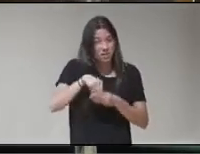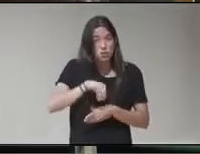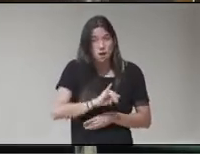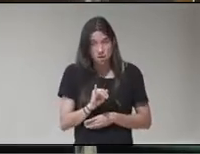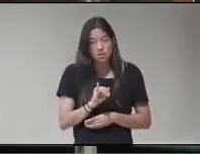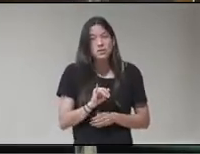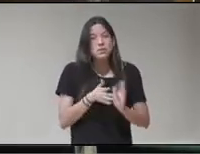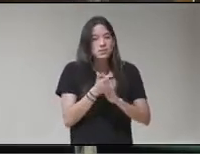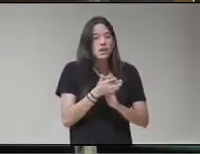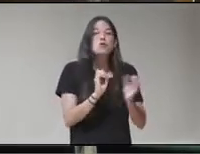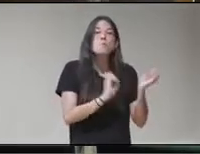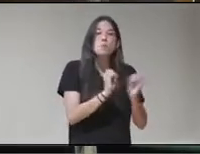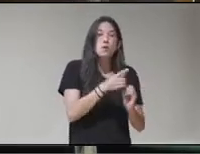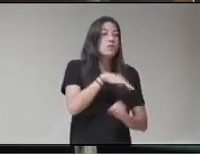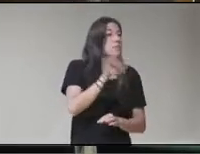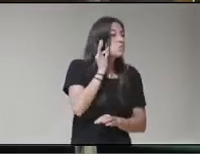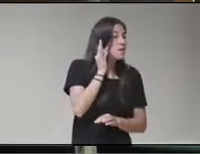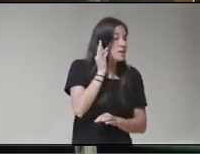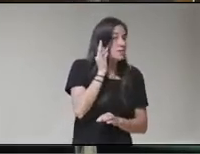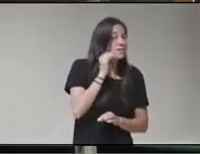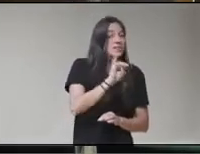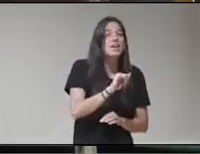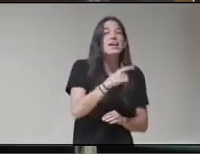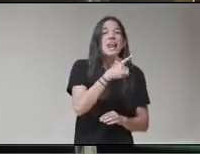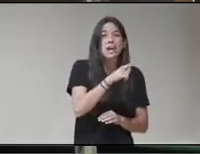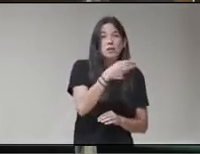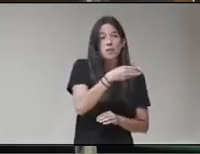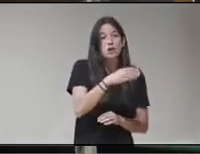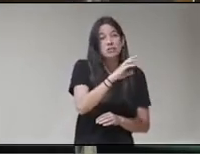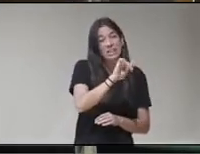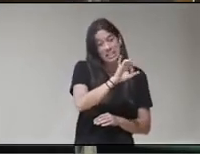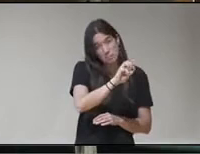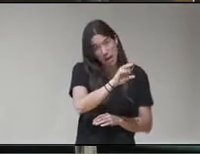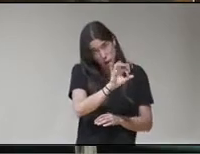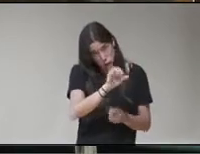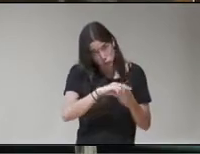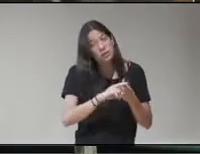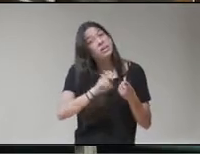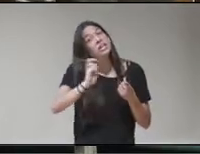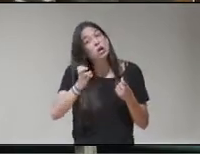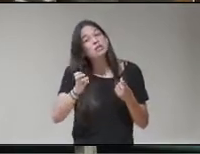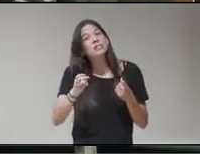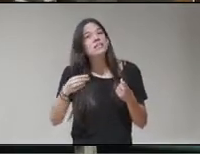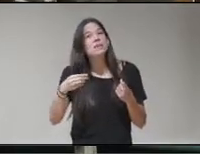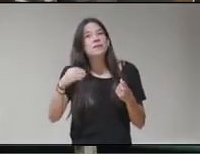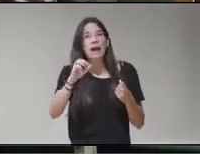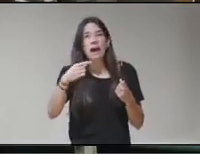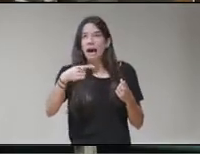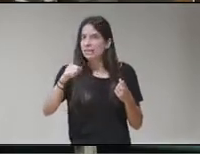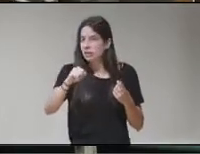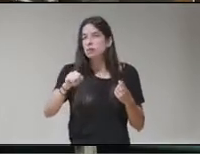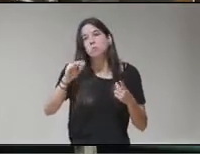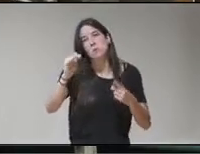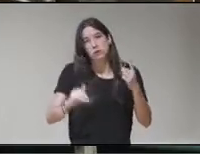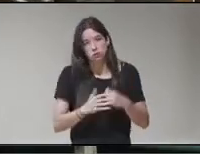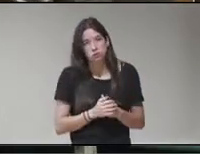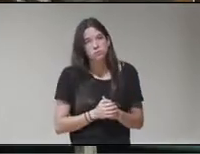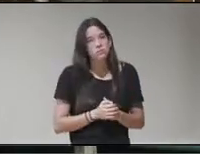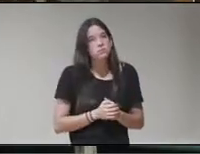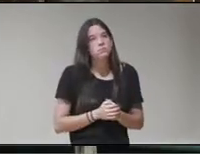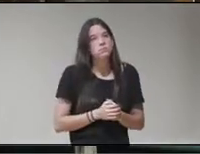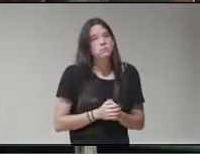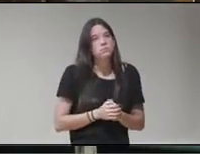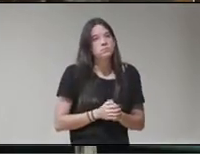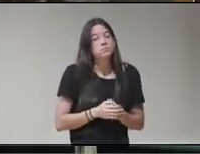una proporción mayor de mujeres que tienen Lactobacillus crispatus que de mujeres que tienen Lactobacillus gasseri, por ejemplo. ¿De acuerdo? Estos